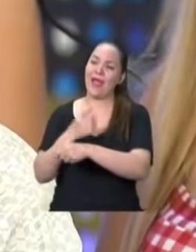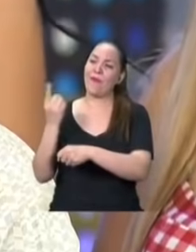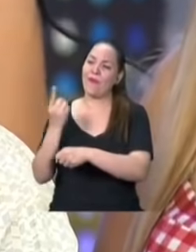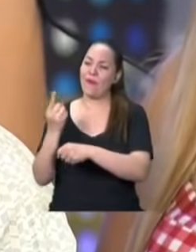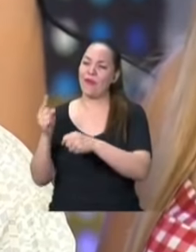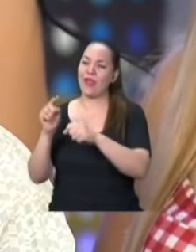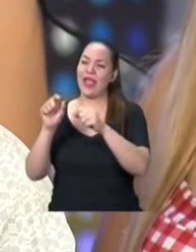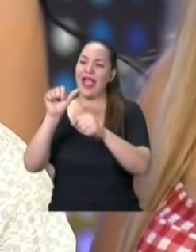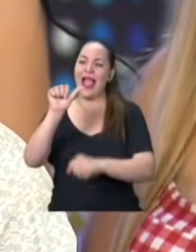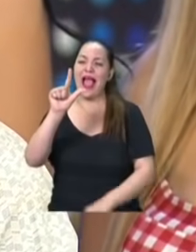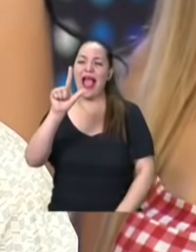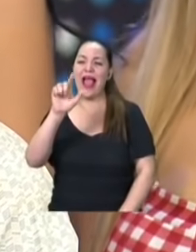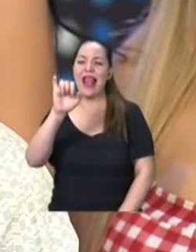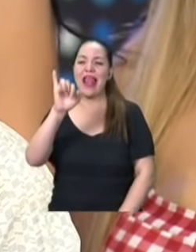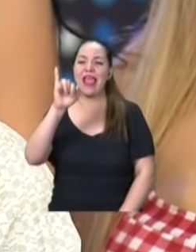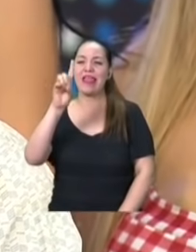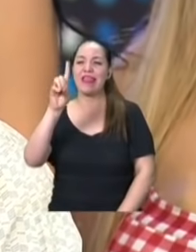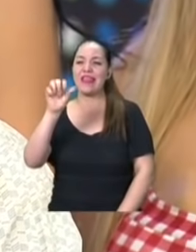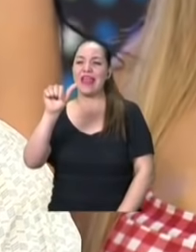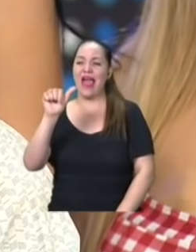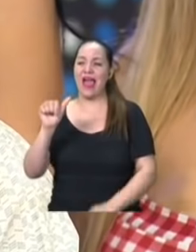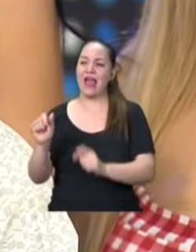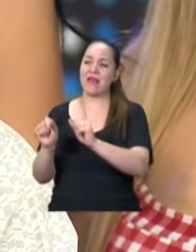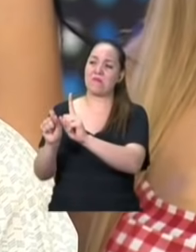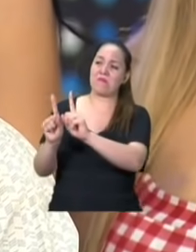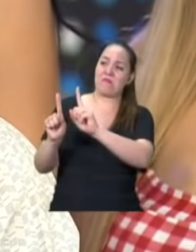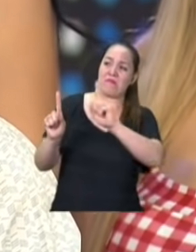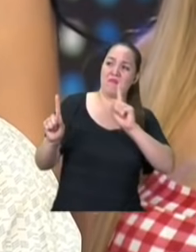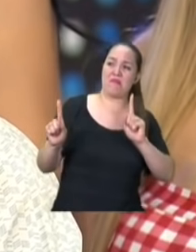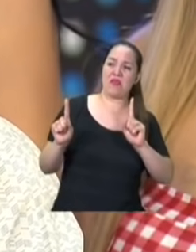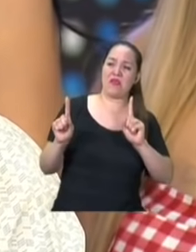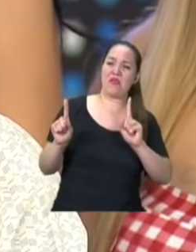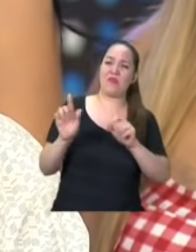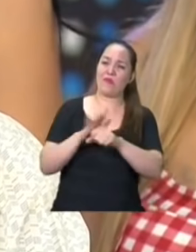integró? Antonio, ¿lo dice usted o lo digo yo?